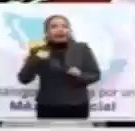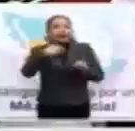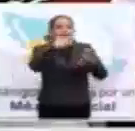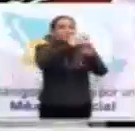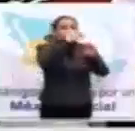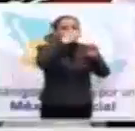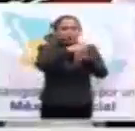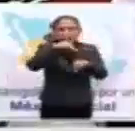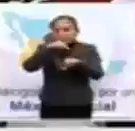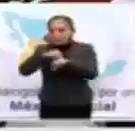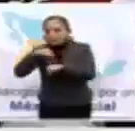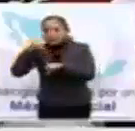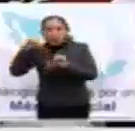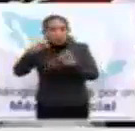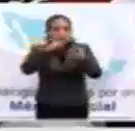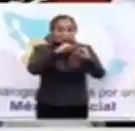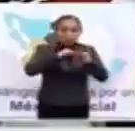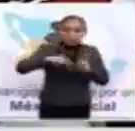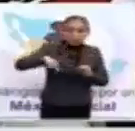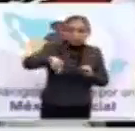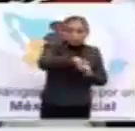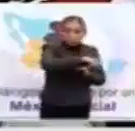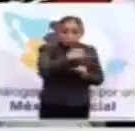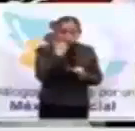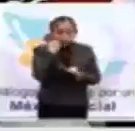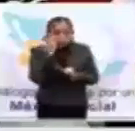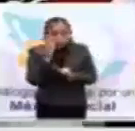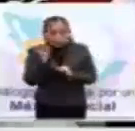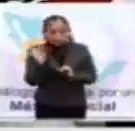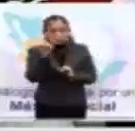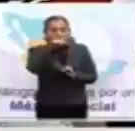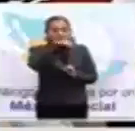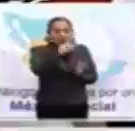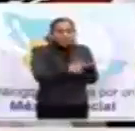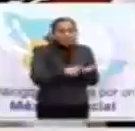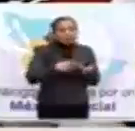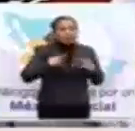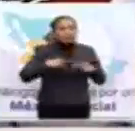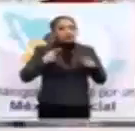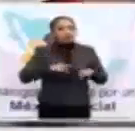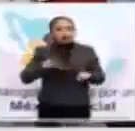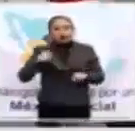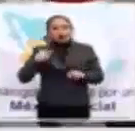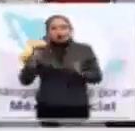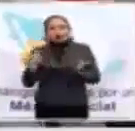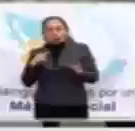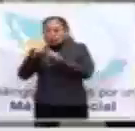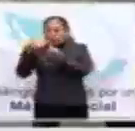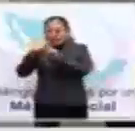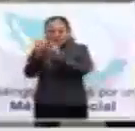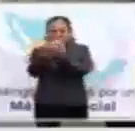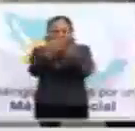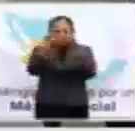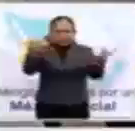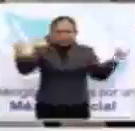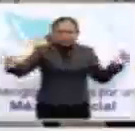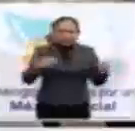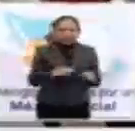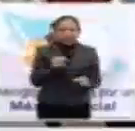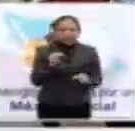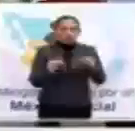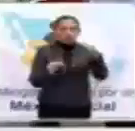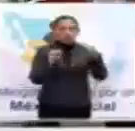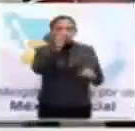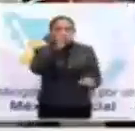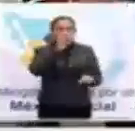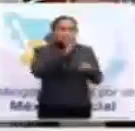gobierno o cualquier institución si tenemos personas, si tenemos personajes, actores diversos en la escalada